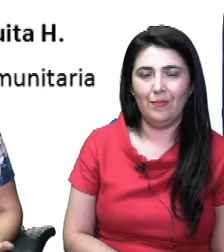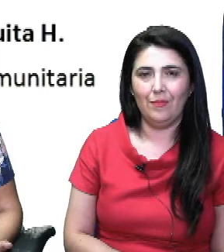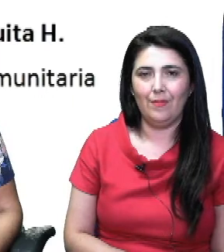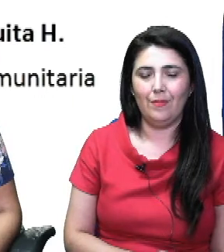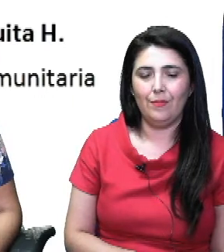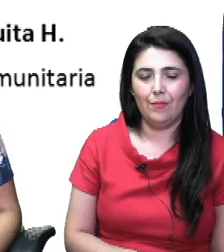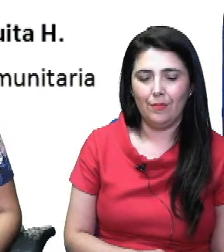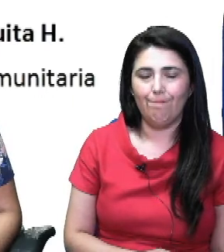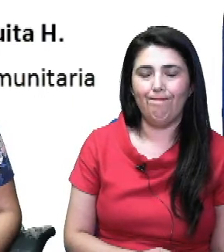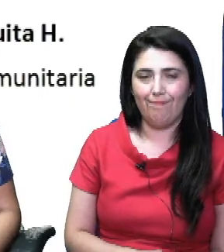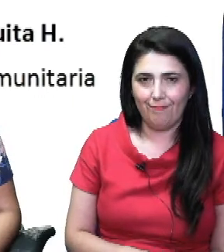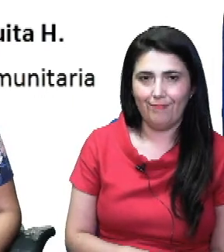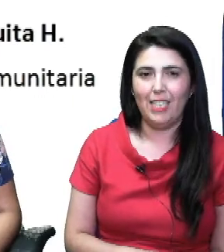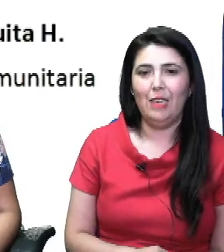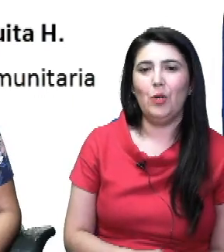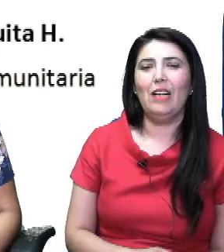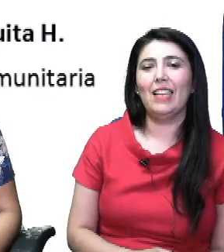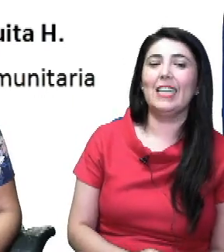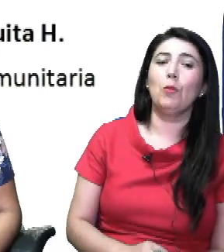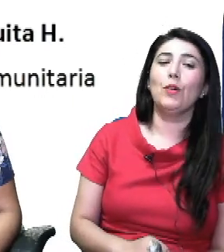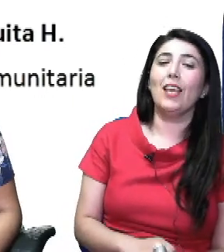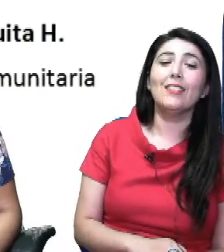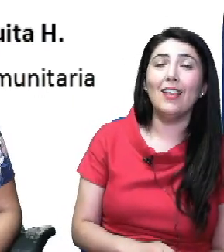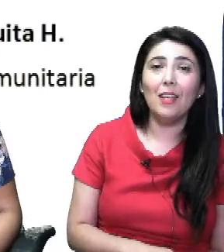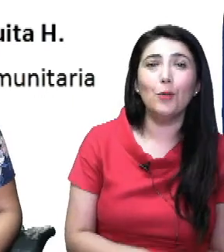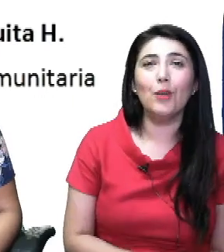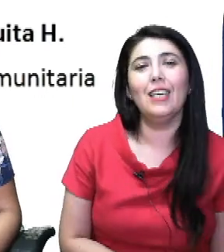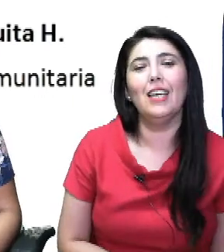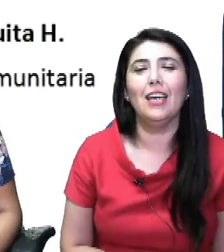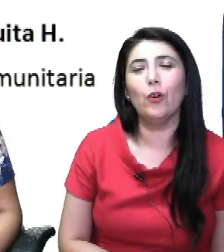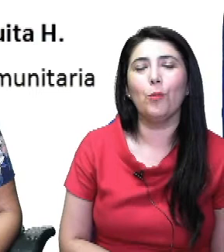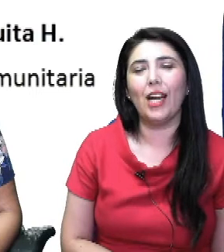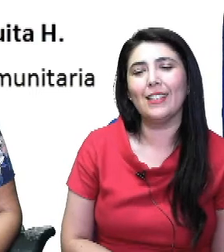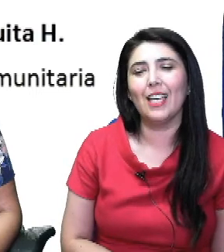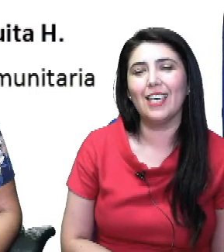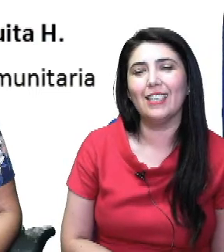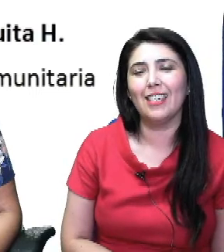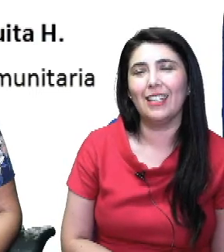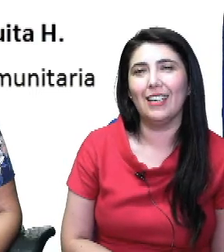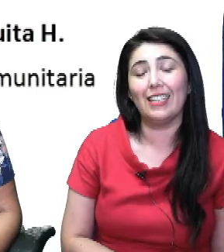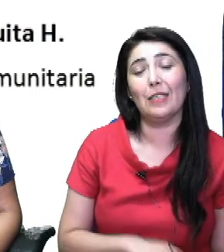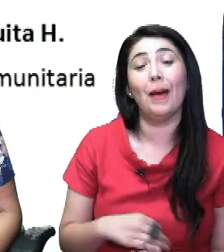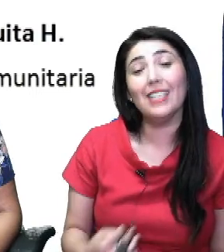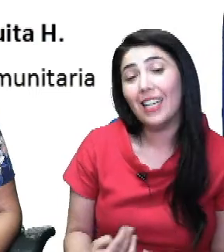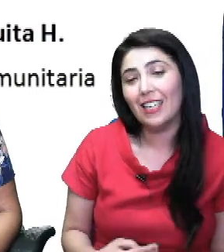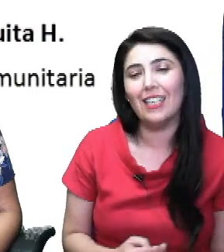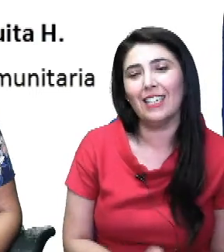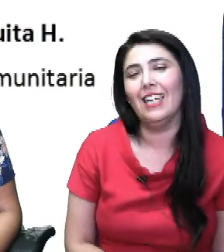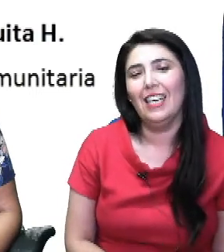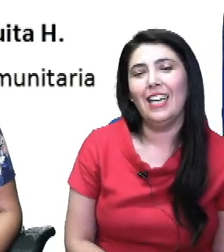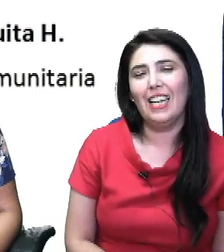cuales pudiésemos enfrentarnos. La verdad es que estamos muy agradecidas de poder incorporar esta